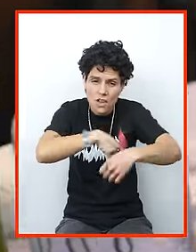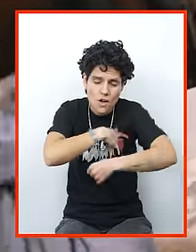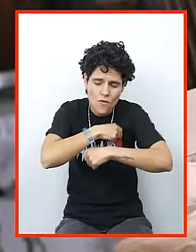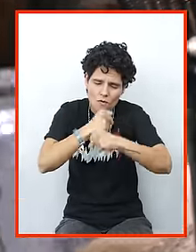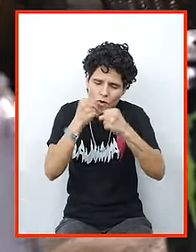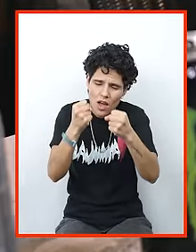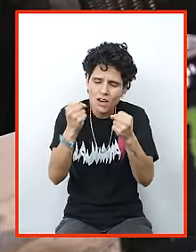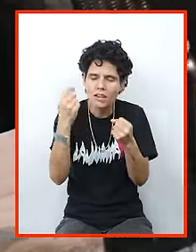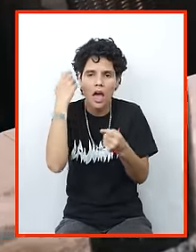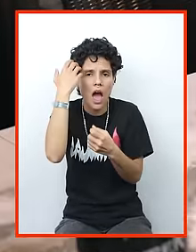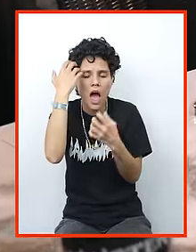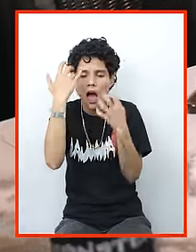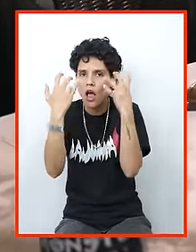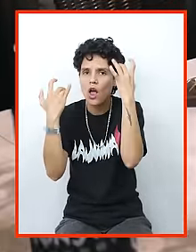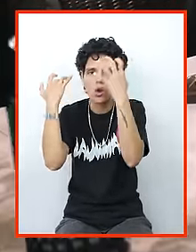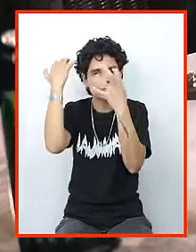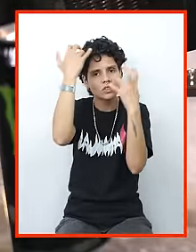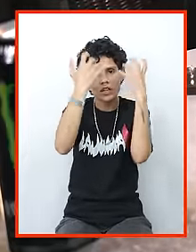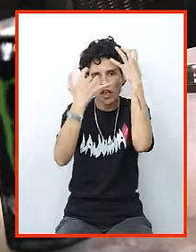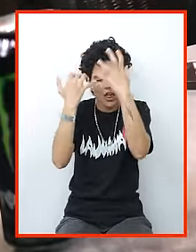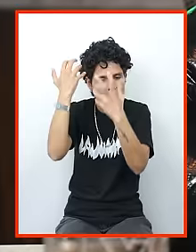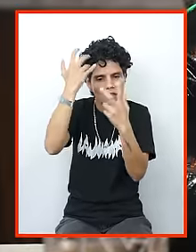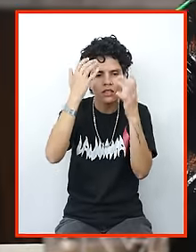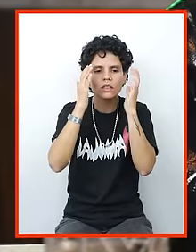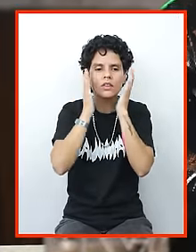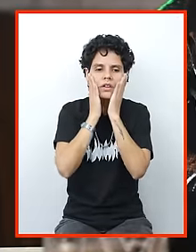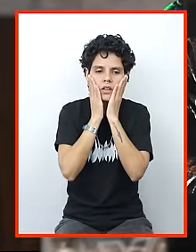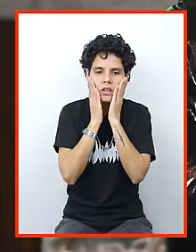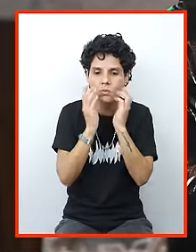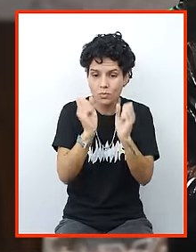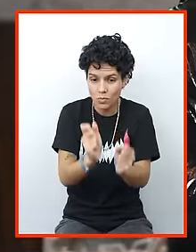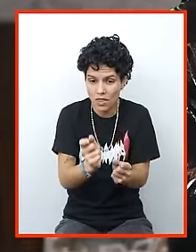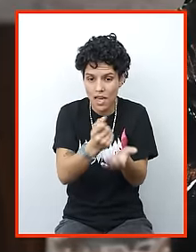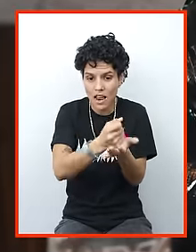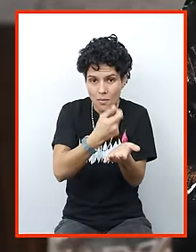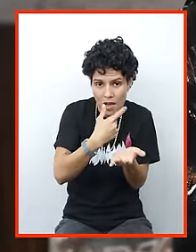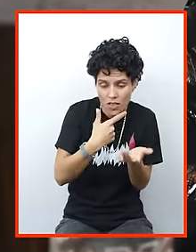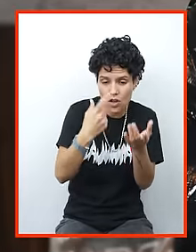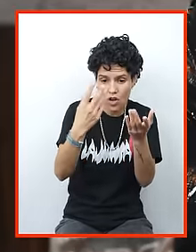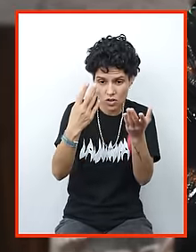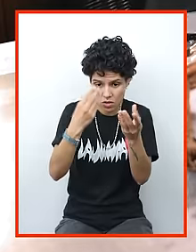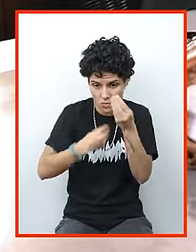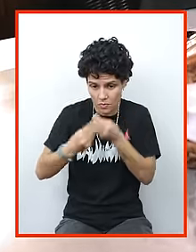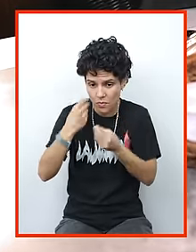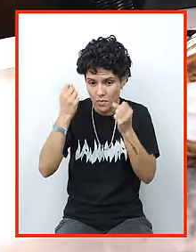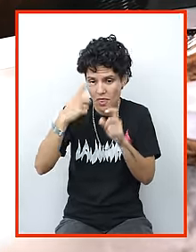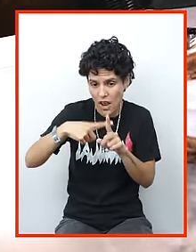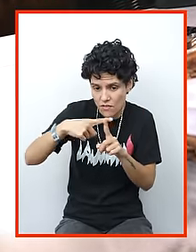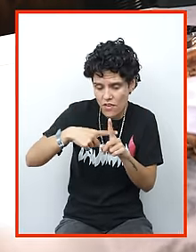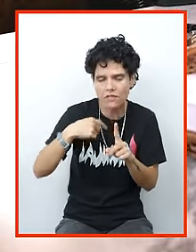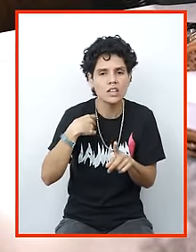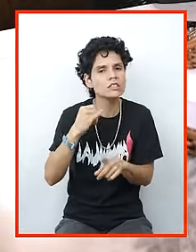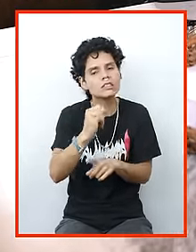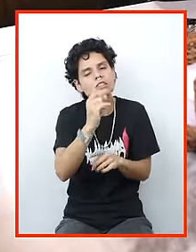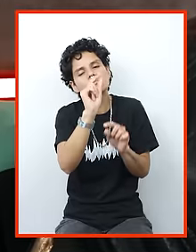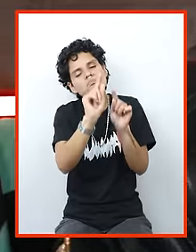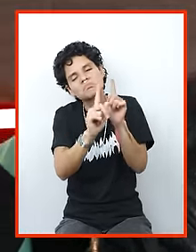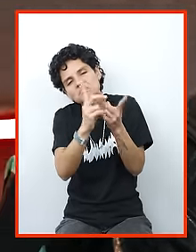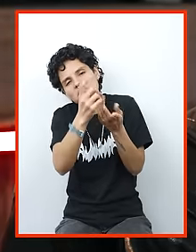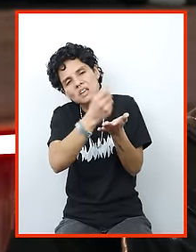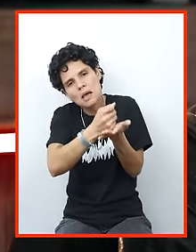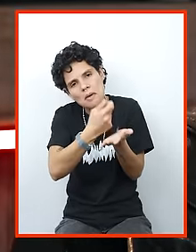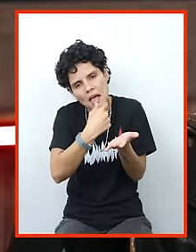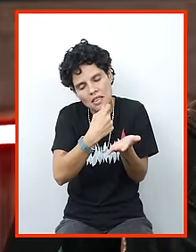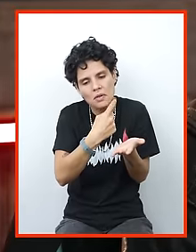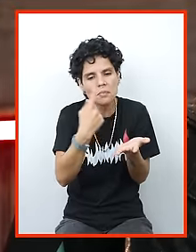pieza. ¿La fiebre? Sí, dije, nunca había alucinado en mi vida. ¿Y te estás tomando por lo menos para bajar la fiebre, un gramo de paracetamol? O sea, sí,